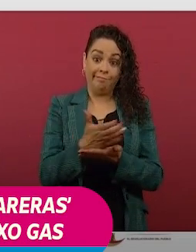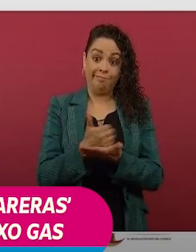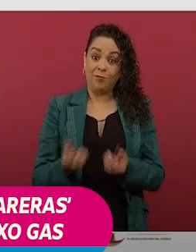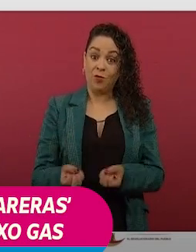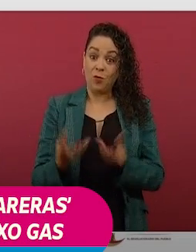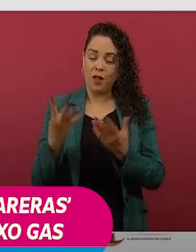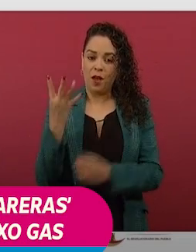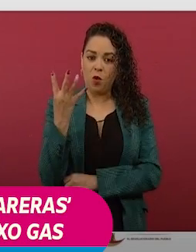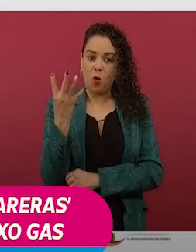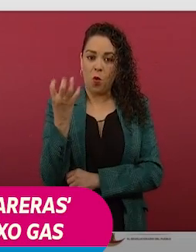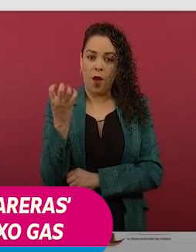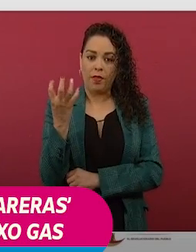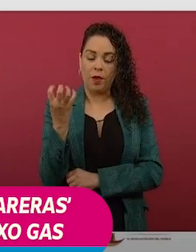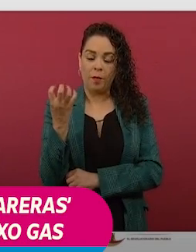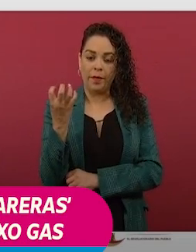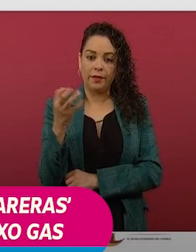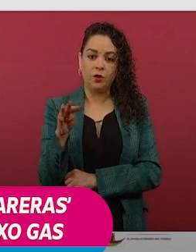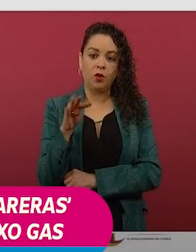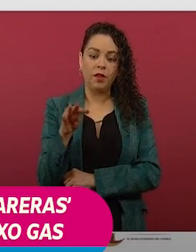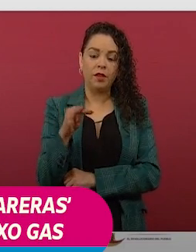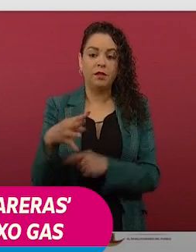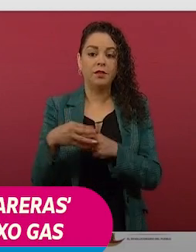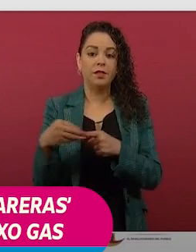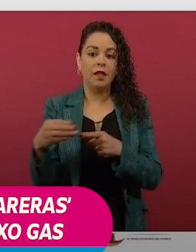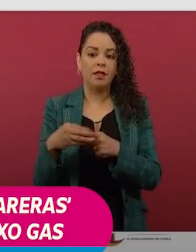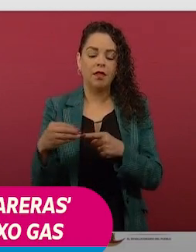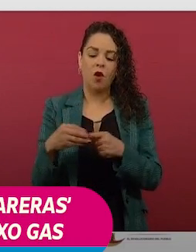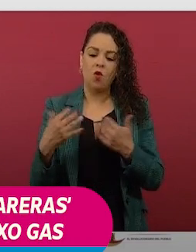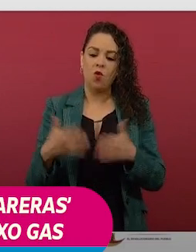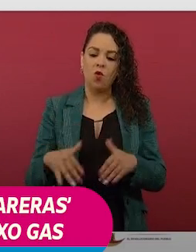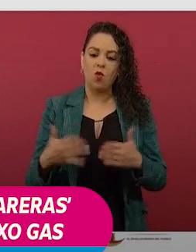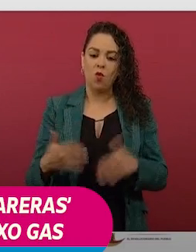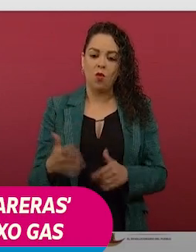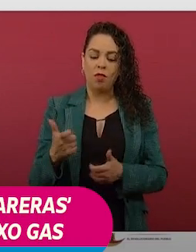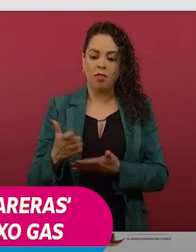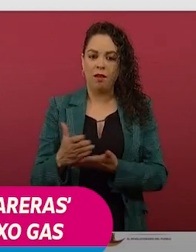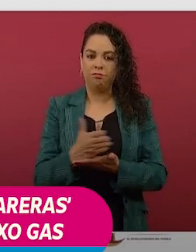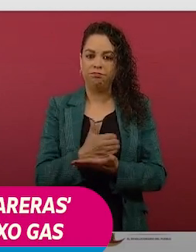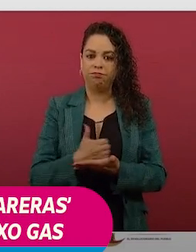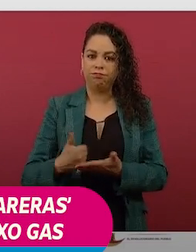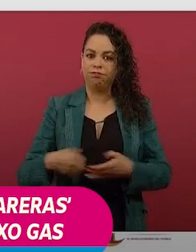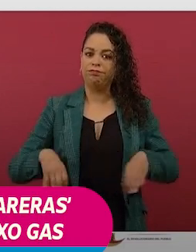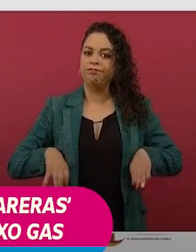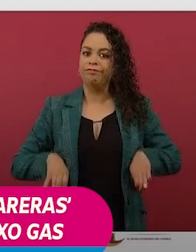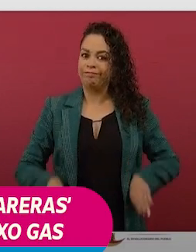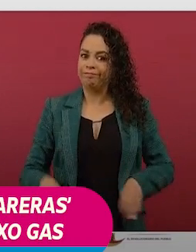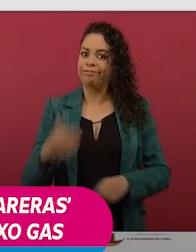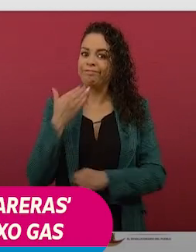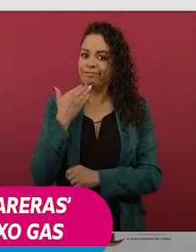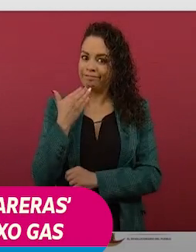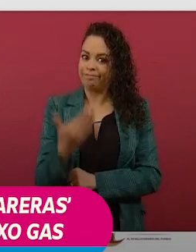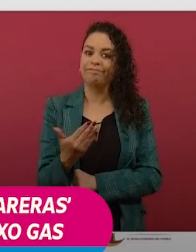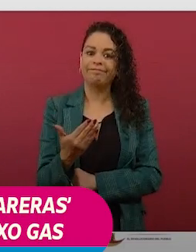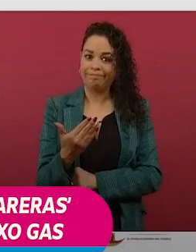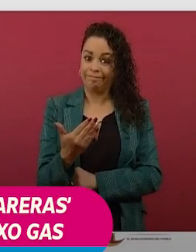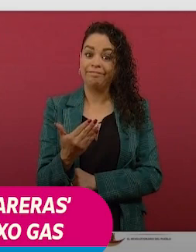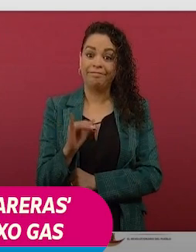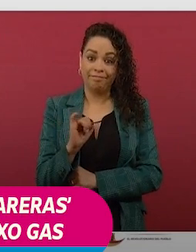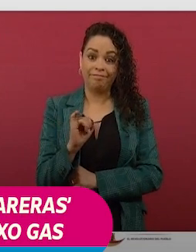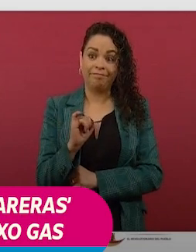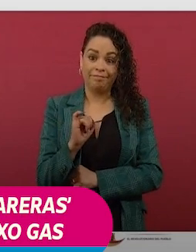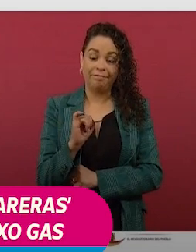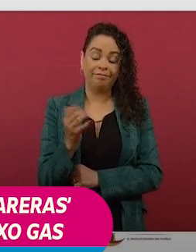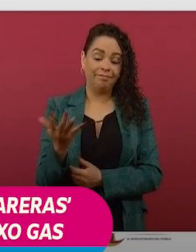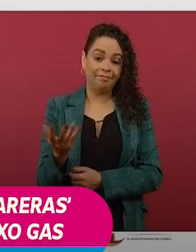4 pesos con 19 centavos. Ahí fácil se están embolsando buena parte de este incentivo fiscal